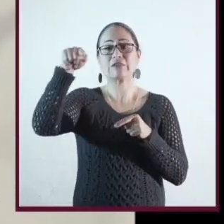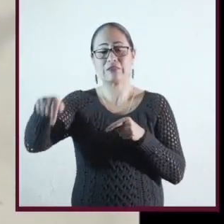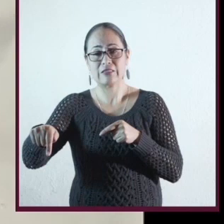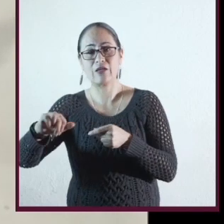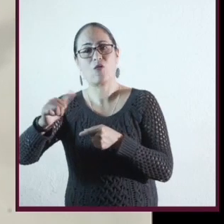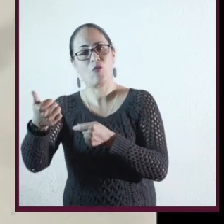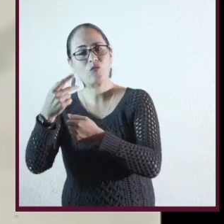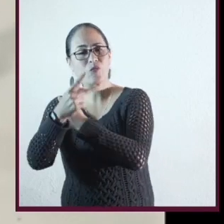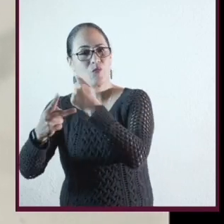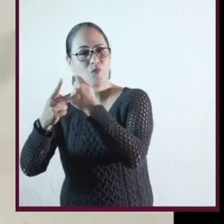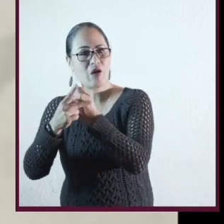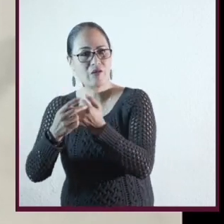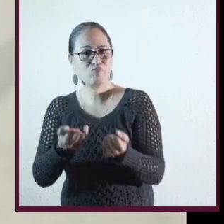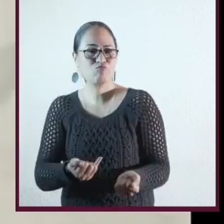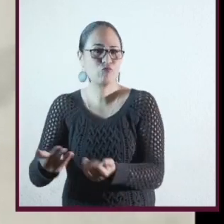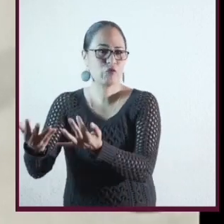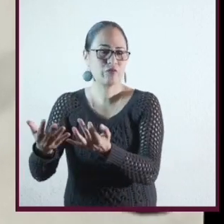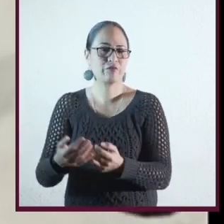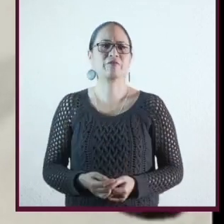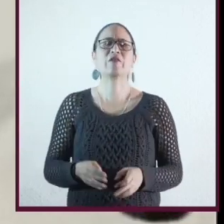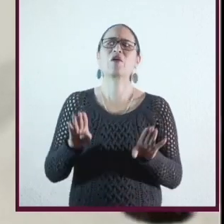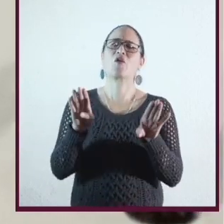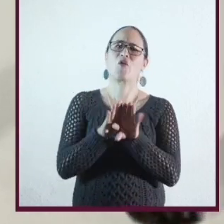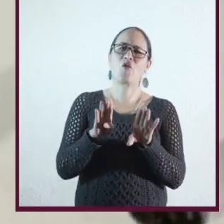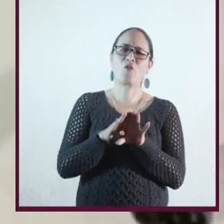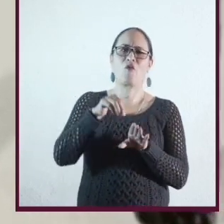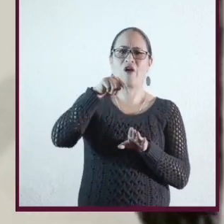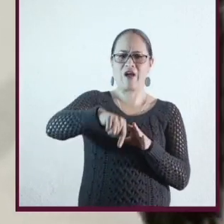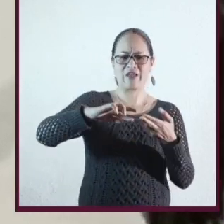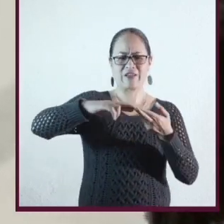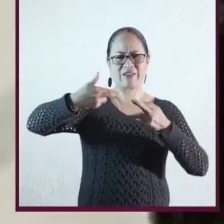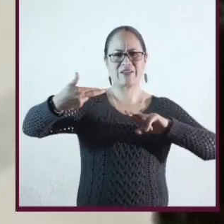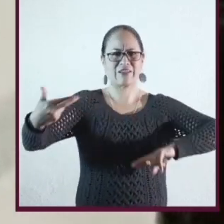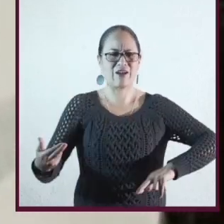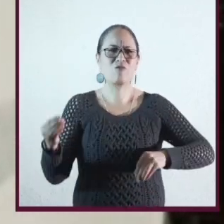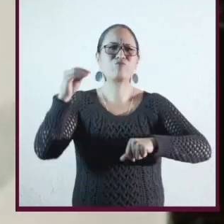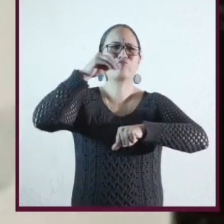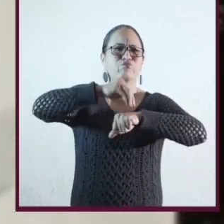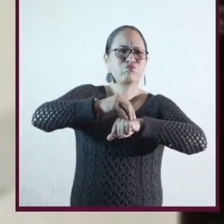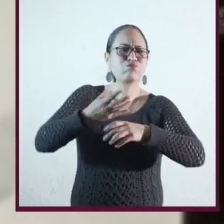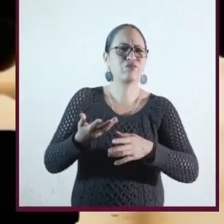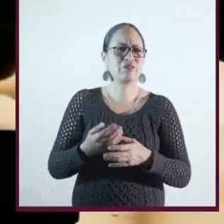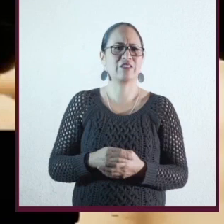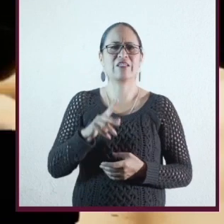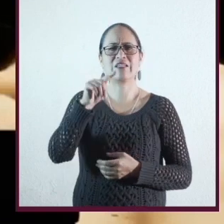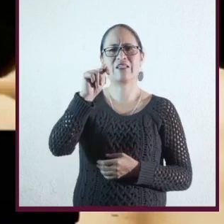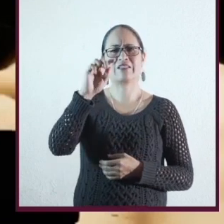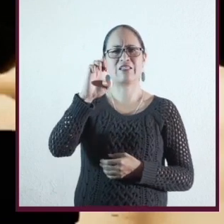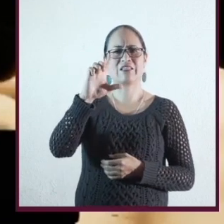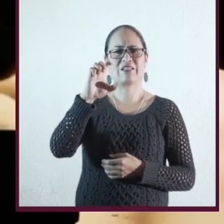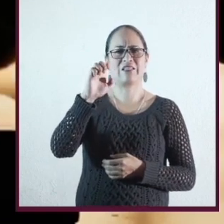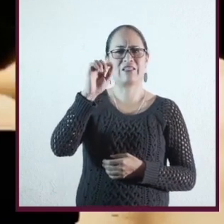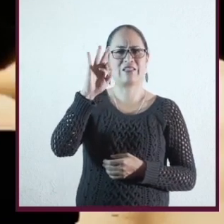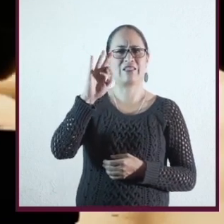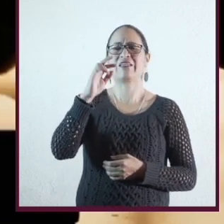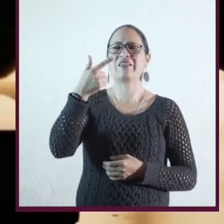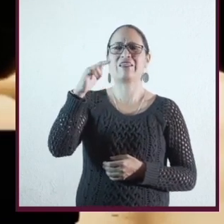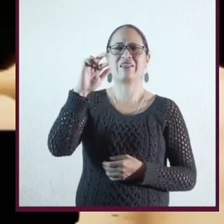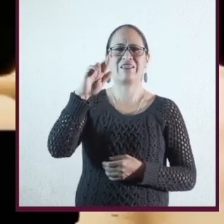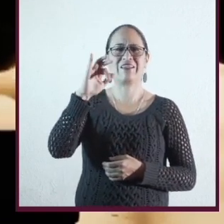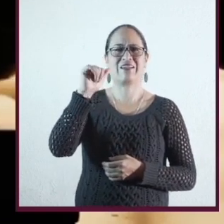qué consistió la implementación del dichoso cable. El telégrafo empezó a usarse como medio de comunicación